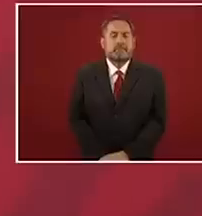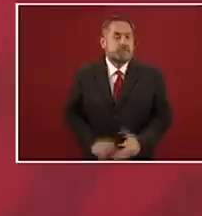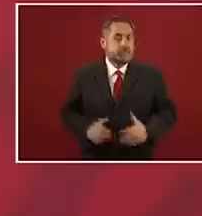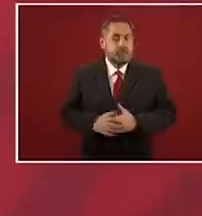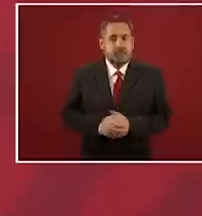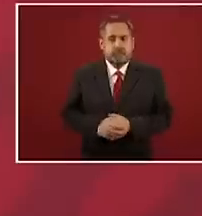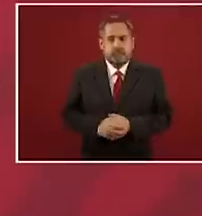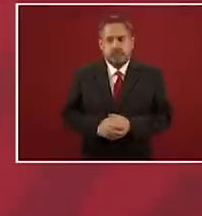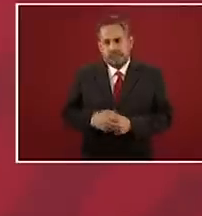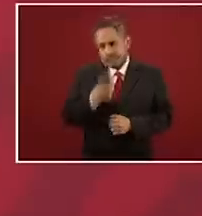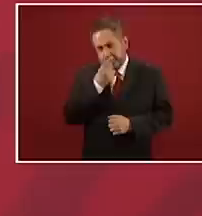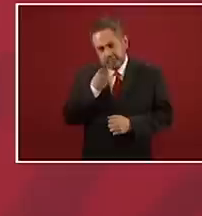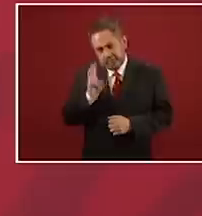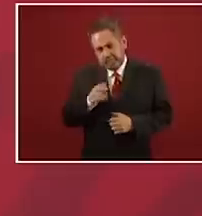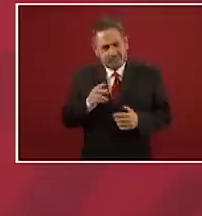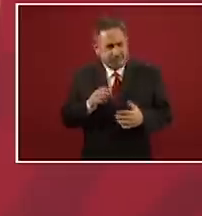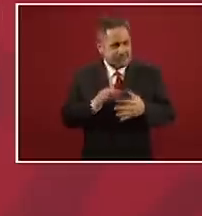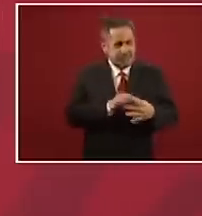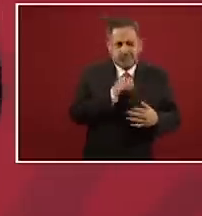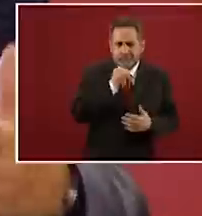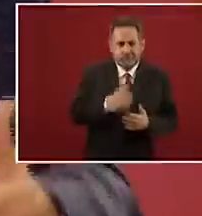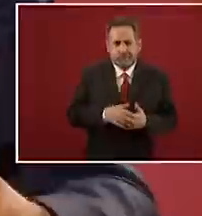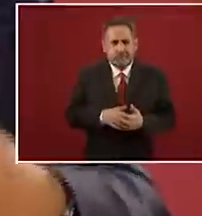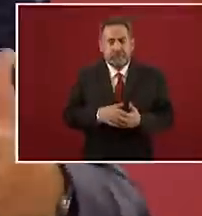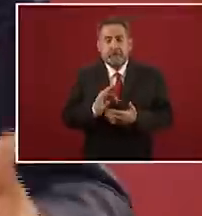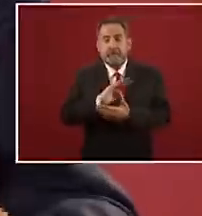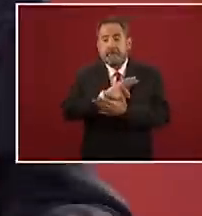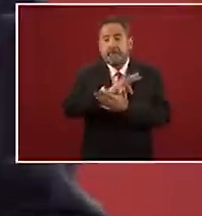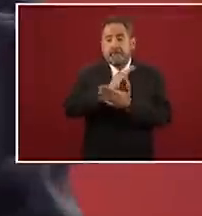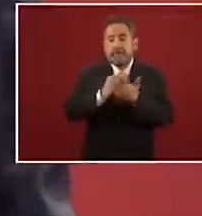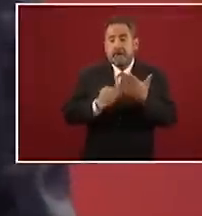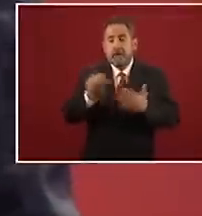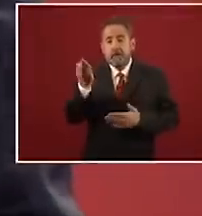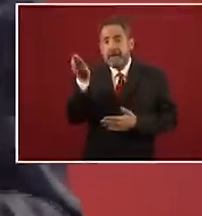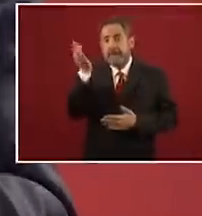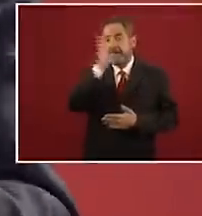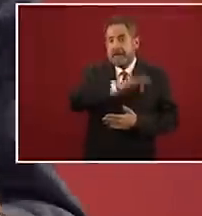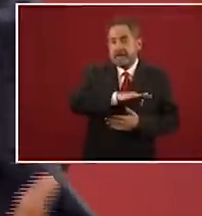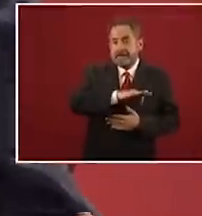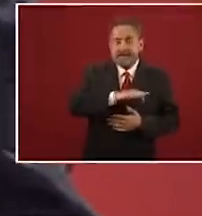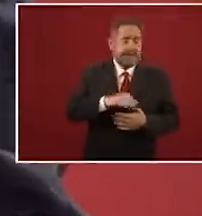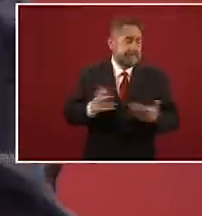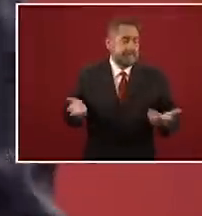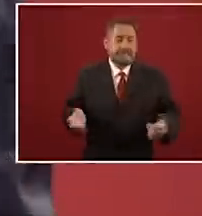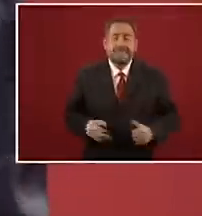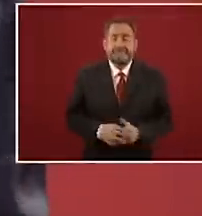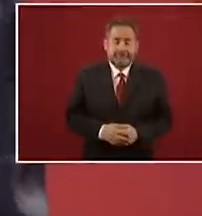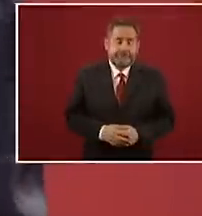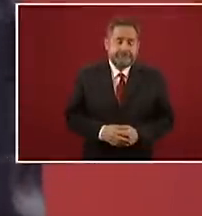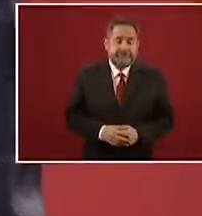obedecía la realidad, sino eran facturas falsas, como